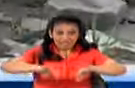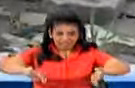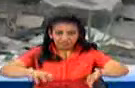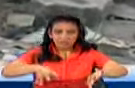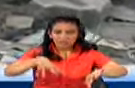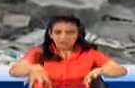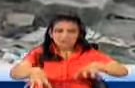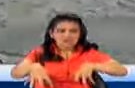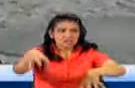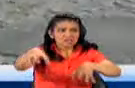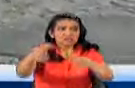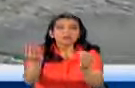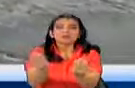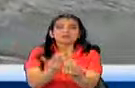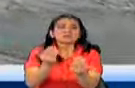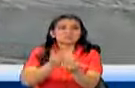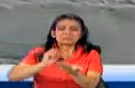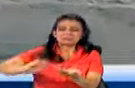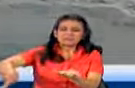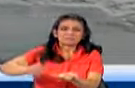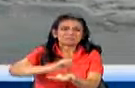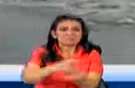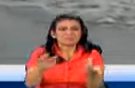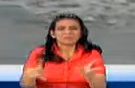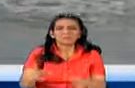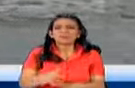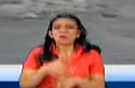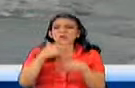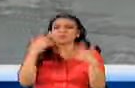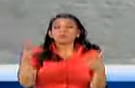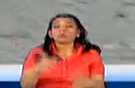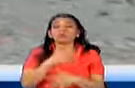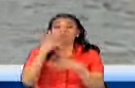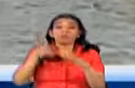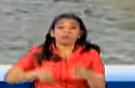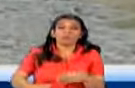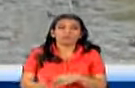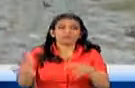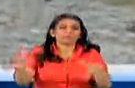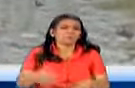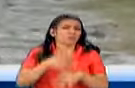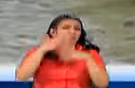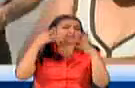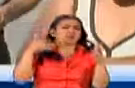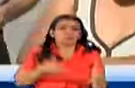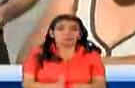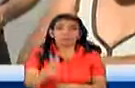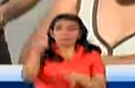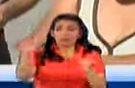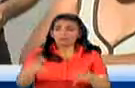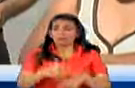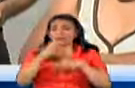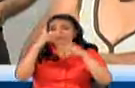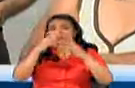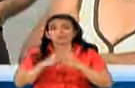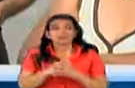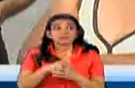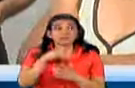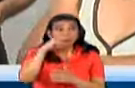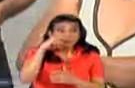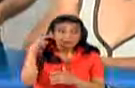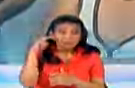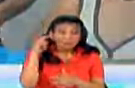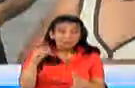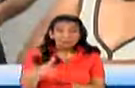dos. La basura por doquier y el polvo que se levanta cada vez que un vehículo pasa por aquí. Somos niños que respiran